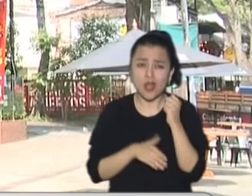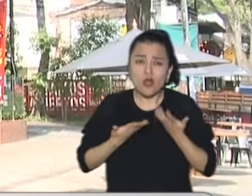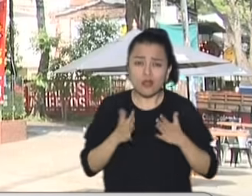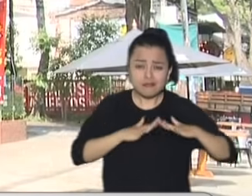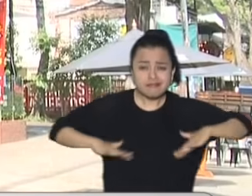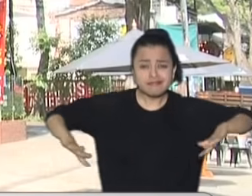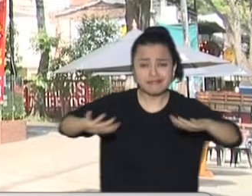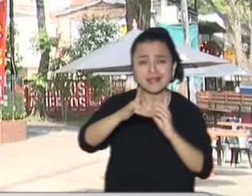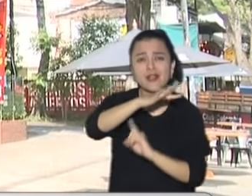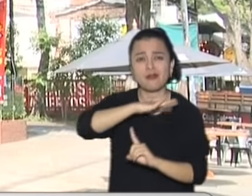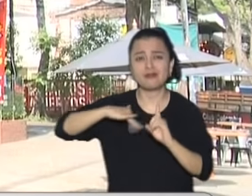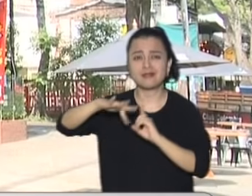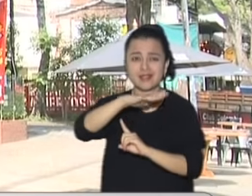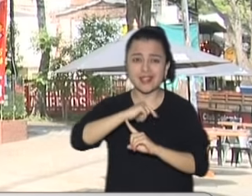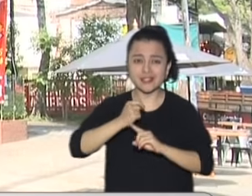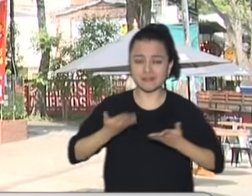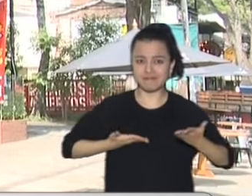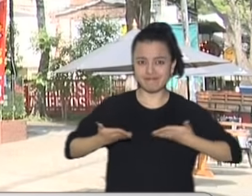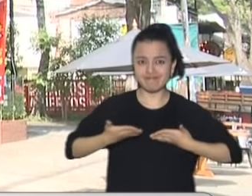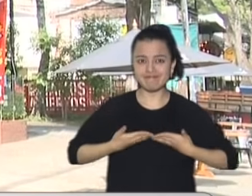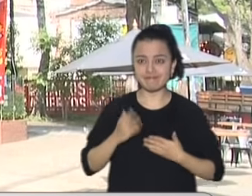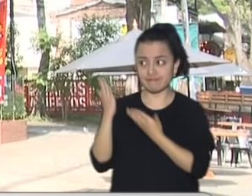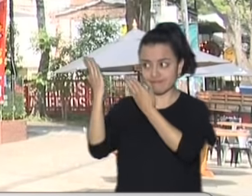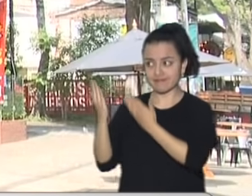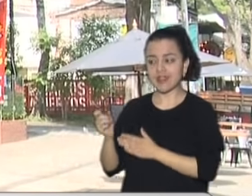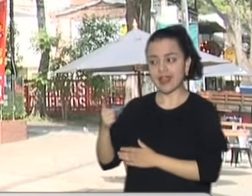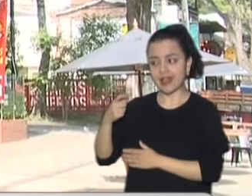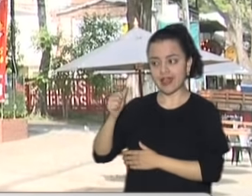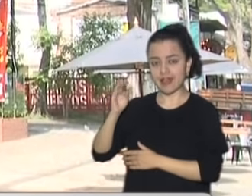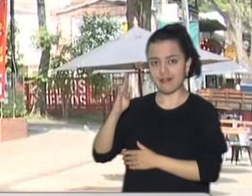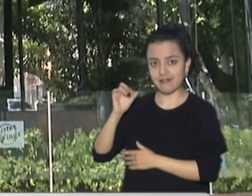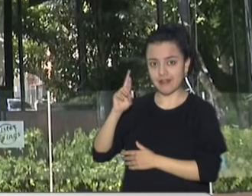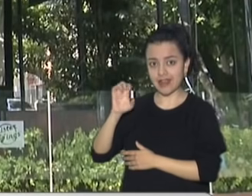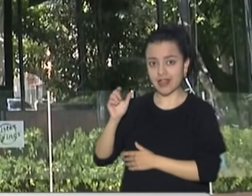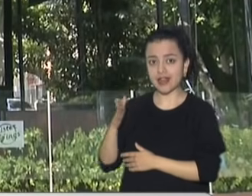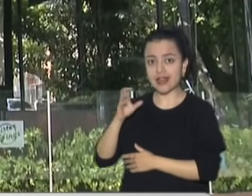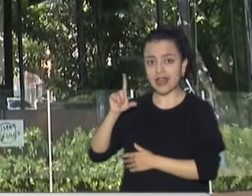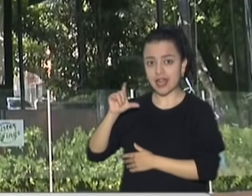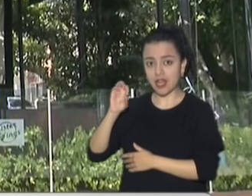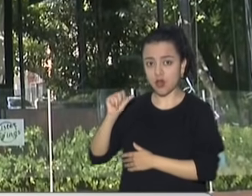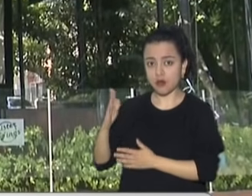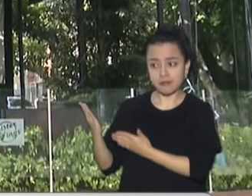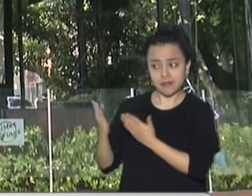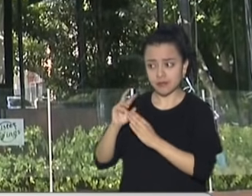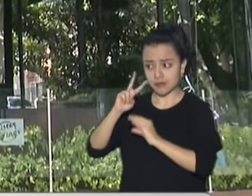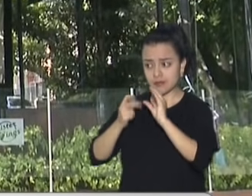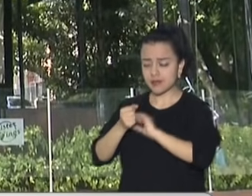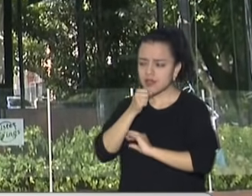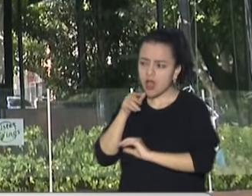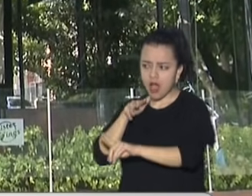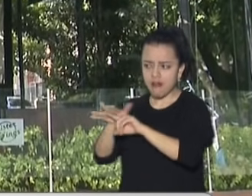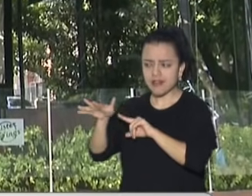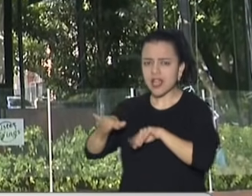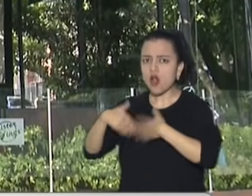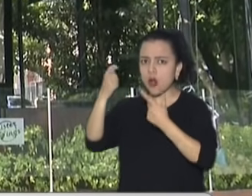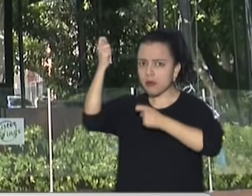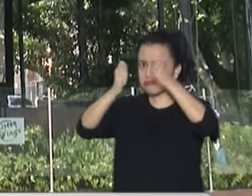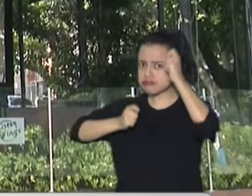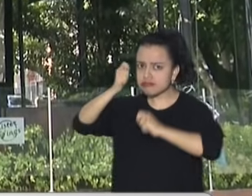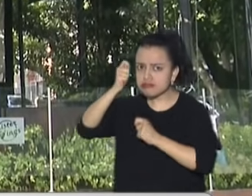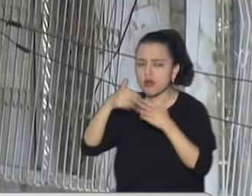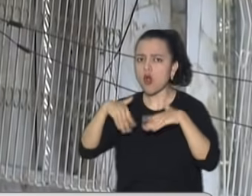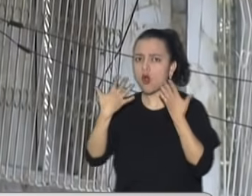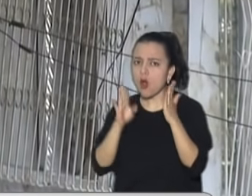acompaña uno de los afectados, él es Gabriel León. Don Gabriel, bienvenido a Noticentro 1 CMI. ¿Esto cómo lo afecta en sus finanzas, en